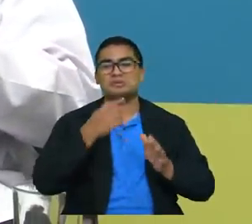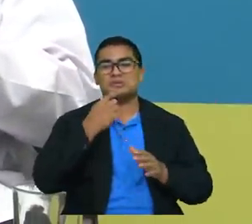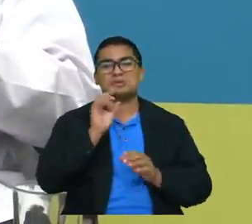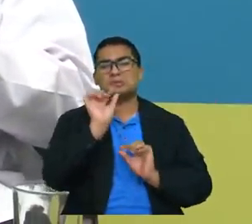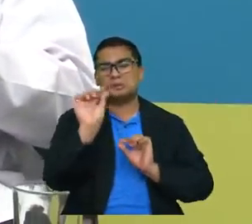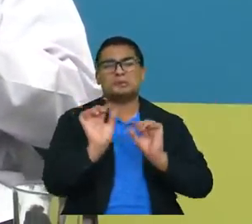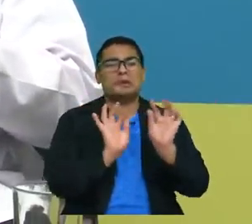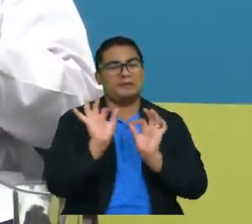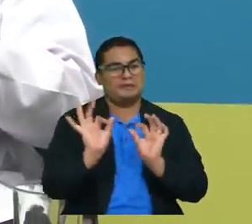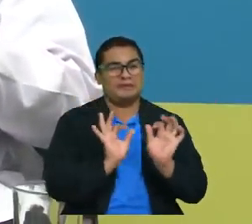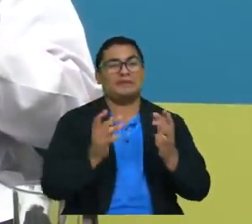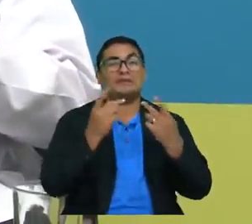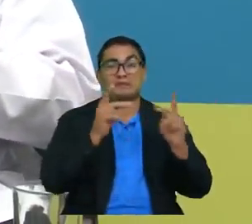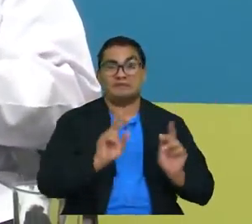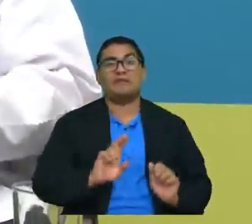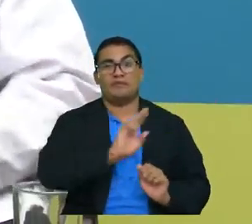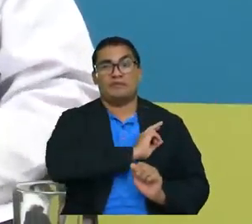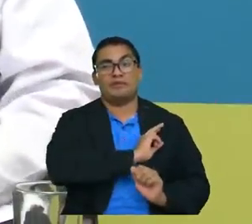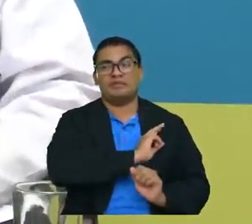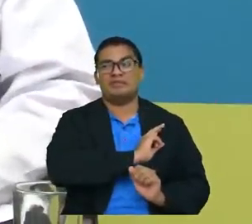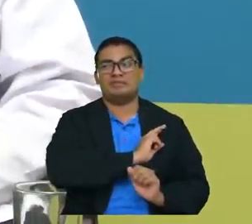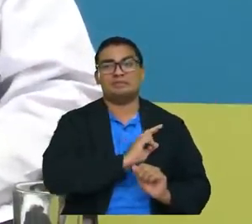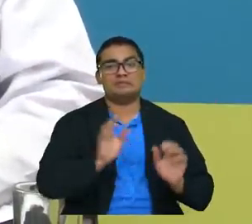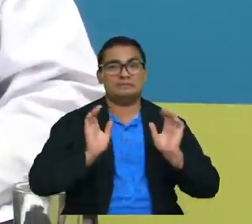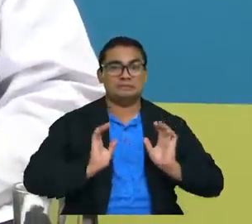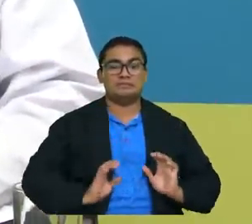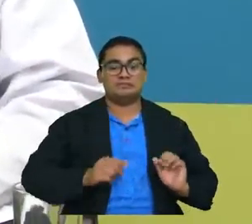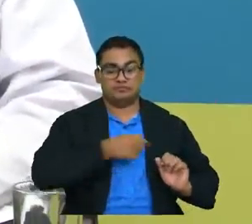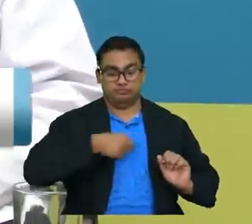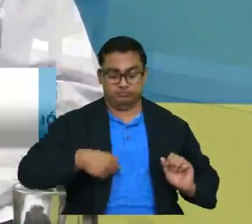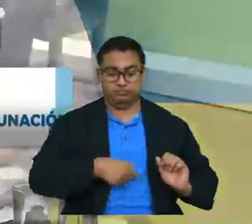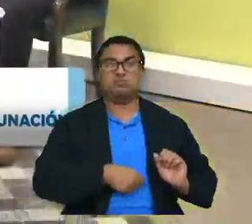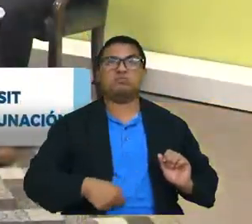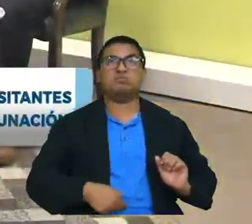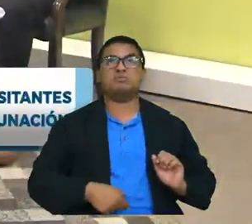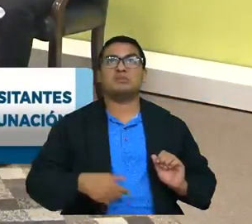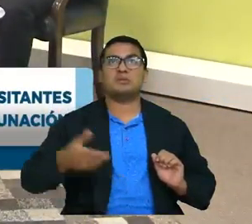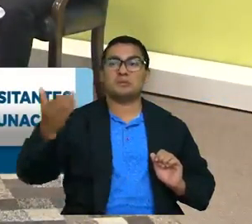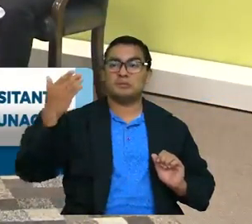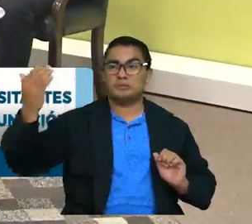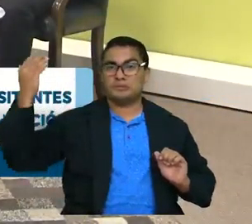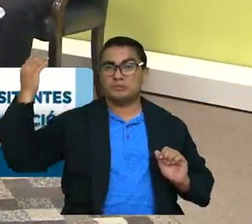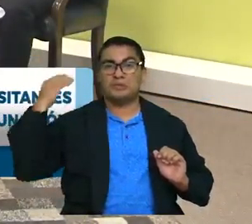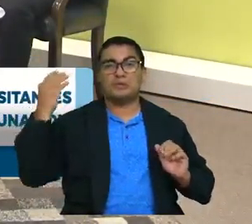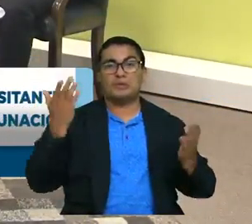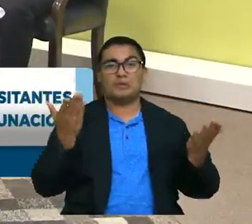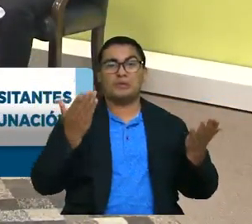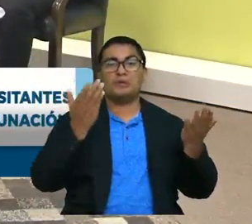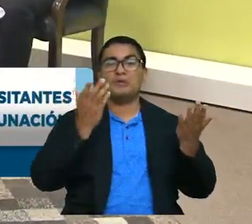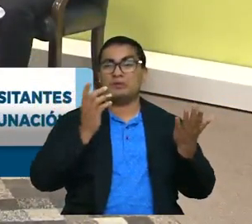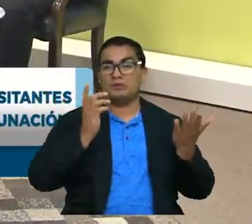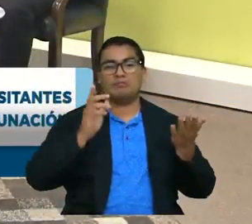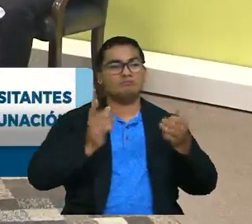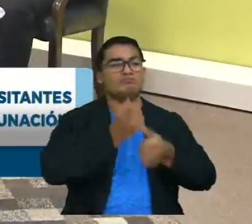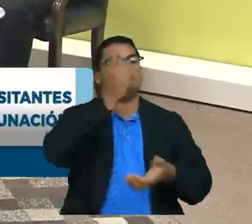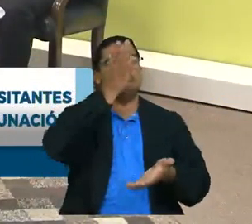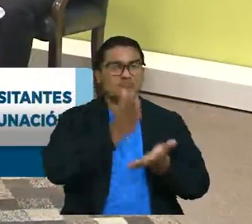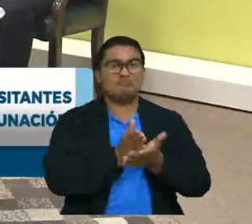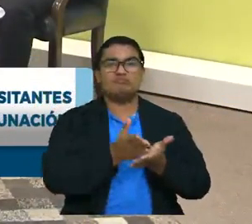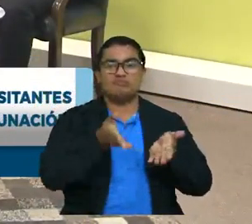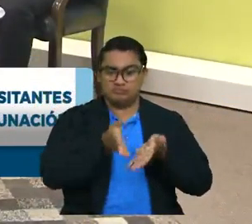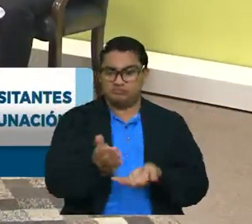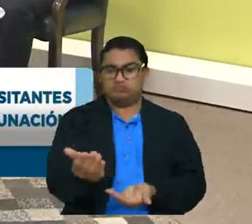frecuentes, pero sí existen pues, a nivel del tracto intestinal. ¿Desde cuándo el ser humano llega a tener parásitos? ¿Desde el momento que nace, desde